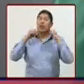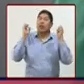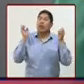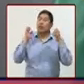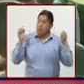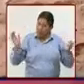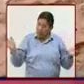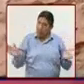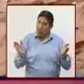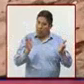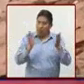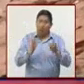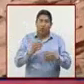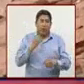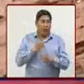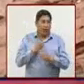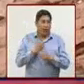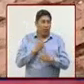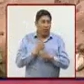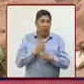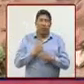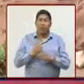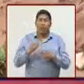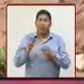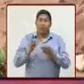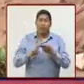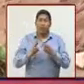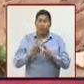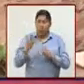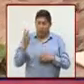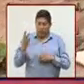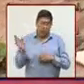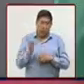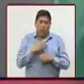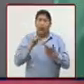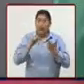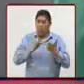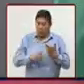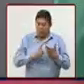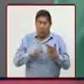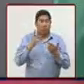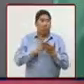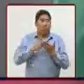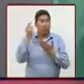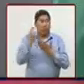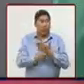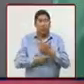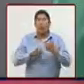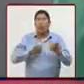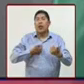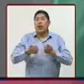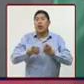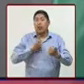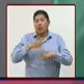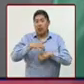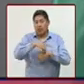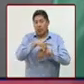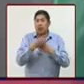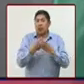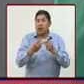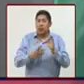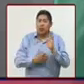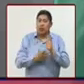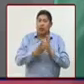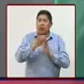Empleo Fase 2. El segundo proyecto de ley está vinculado al Programa Boliviano de Administración de Tierras para el